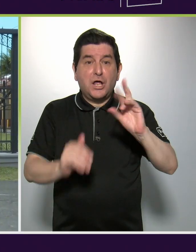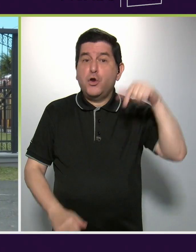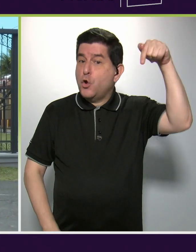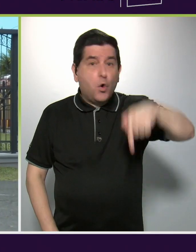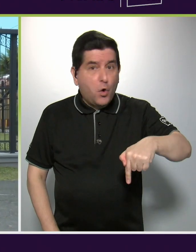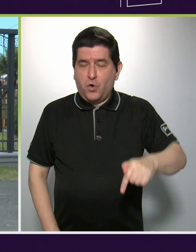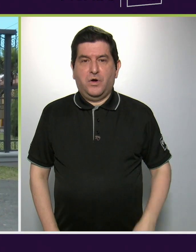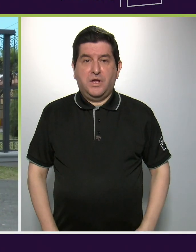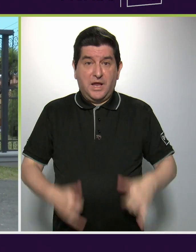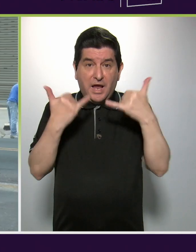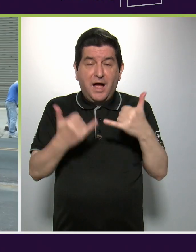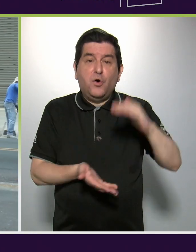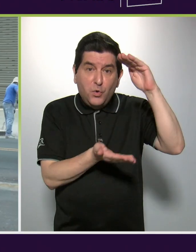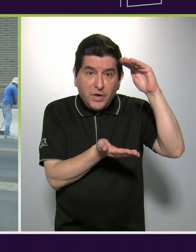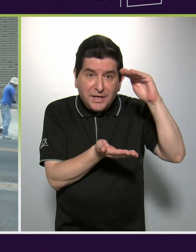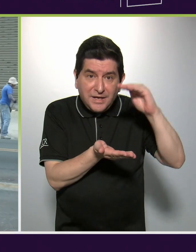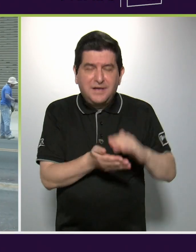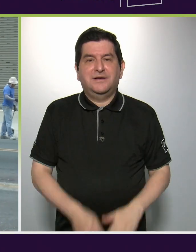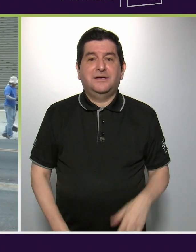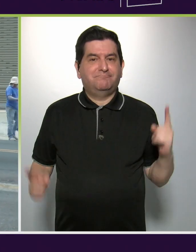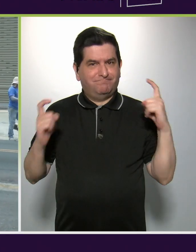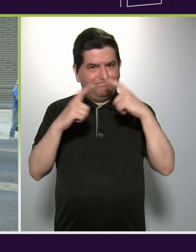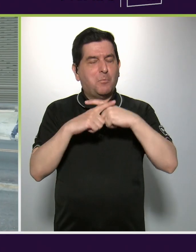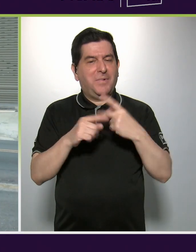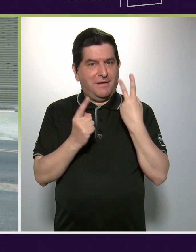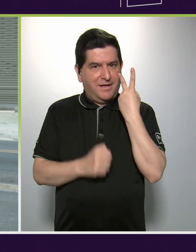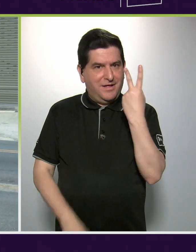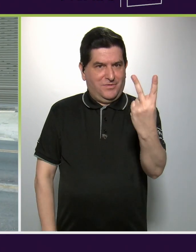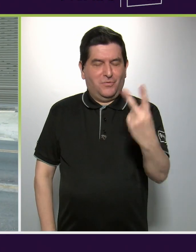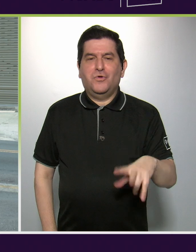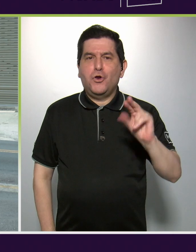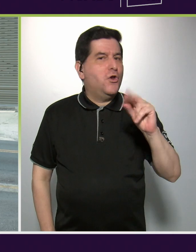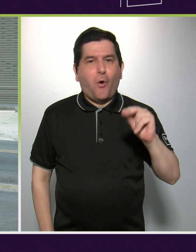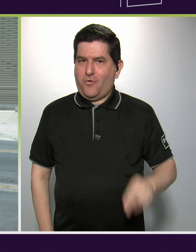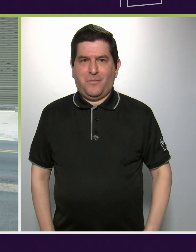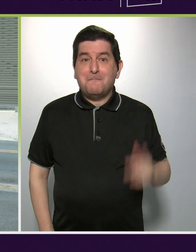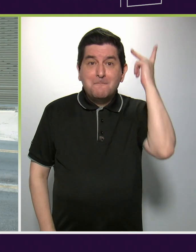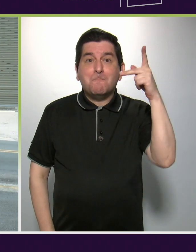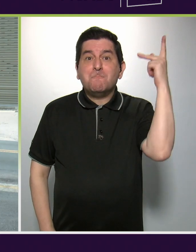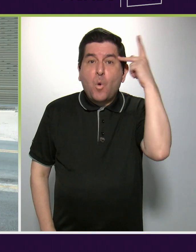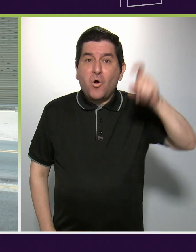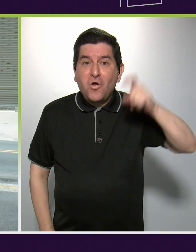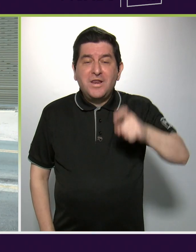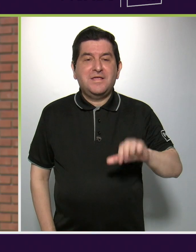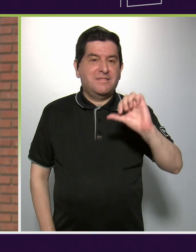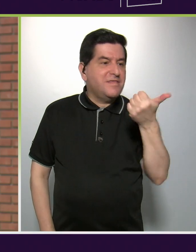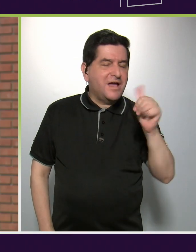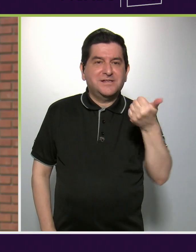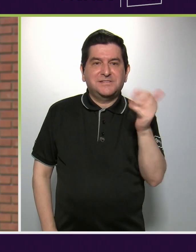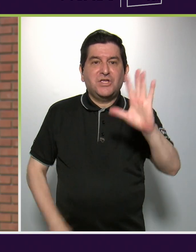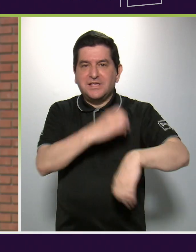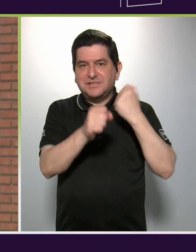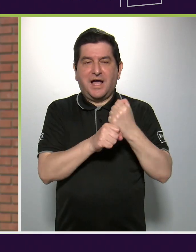para hoy estamos en la parte de la mitigación y eso es un poco complicado de visualizar, sino cuáles van a ser las políticas que se requieren a 10, 15 años,